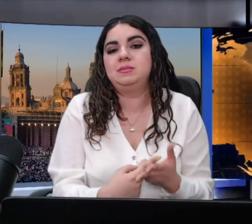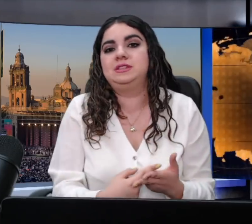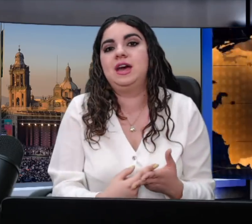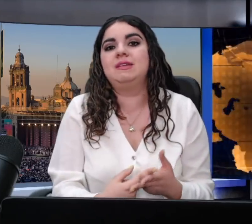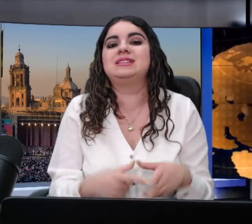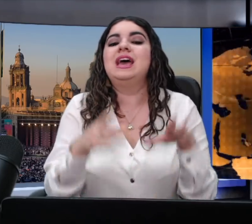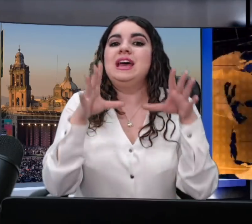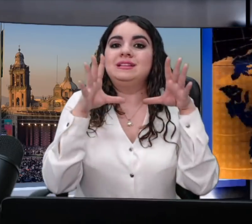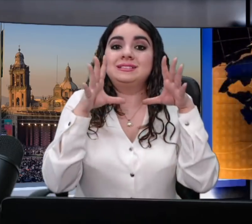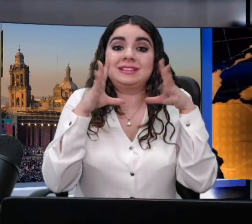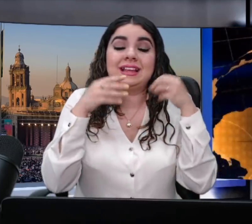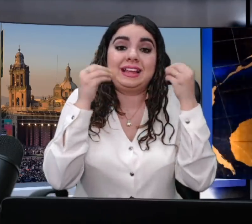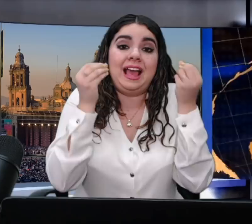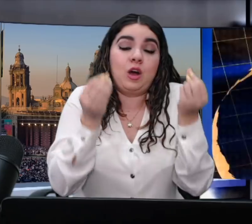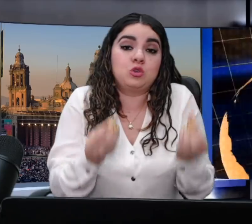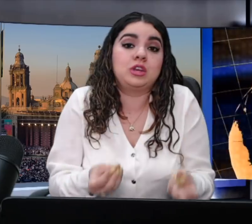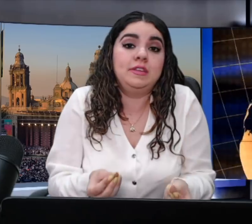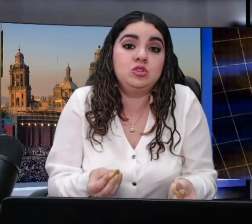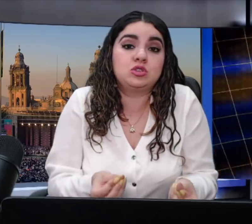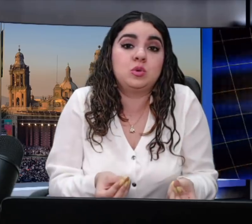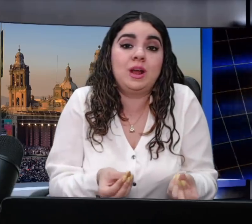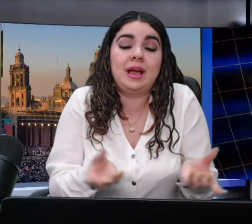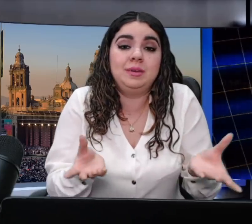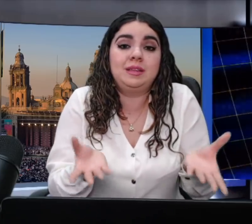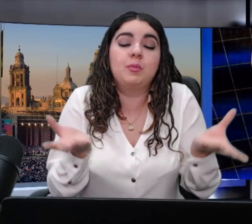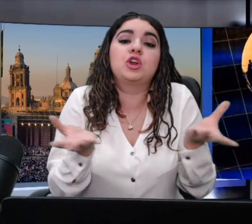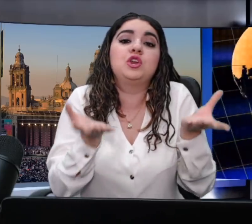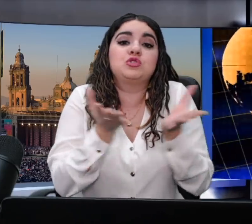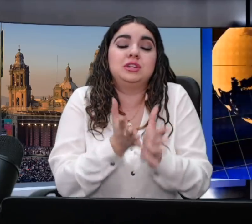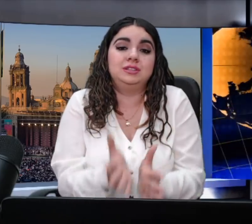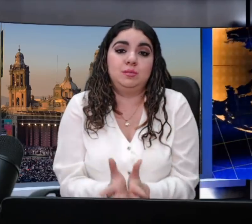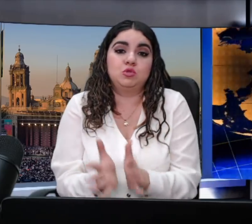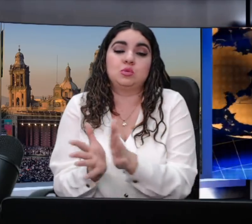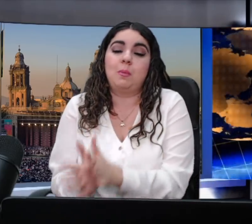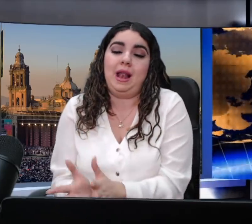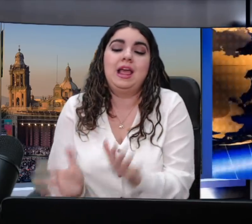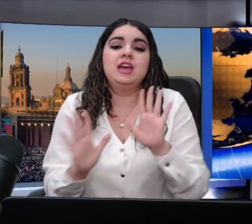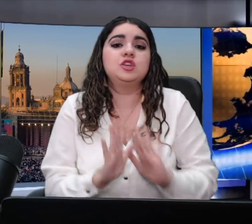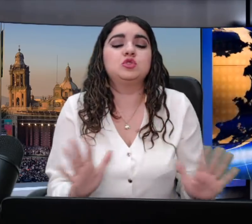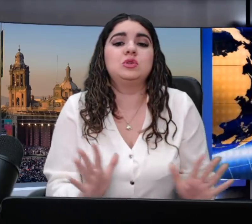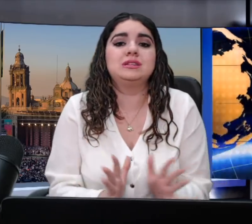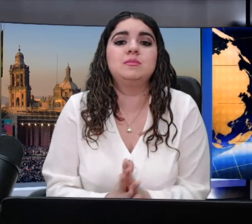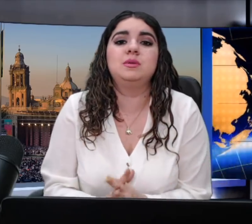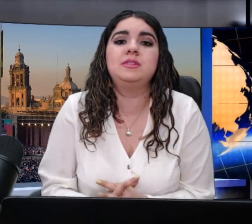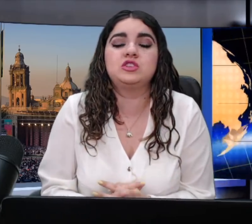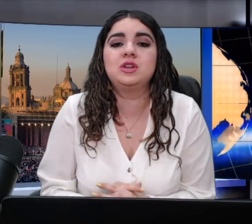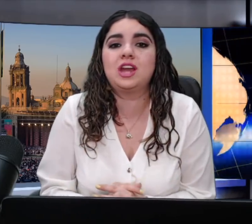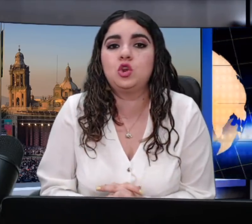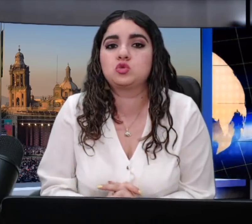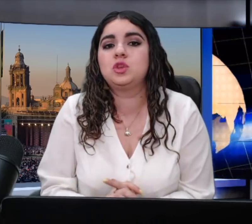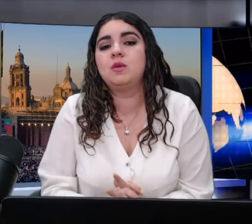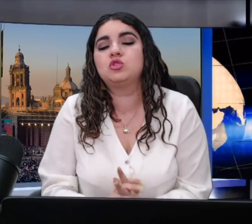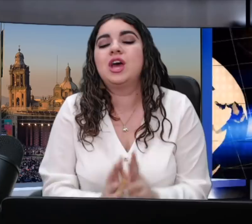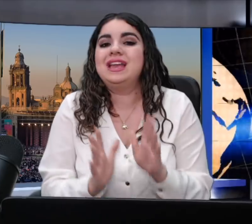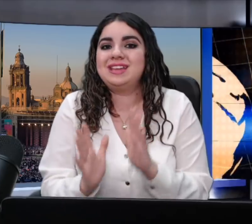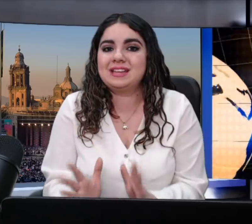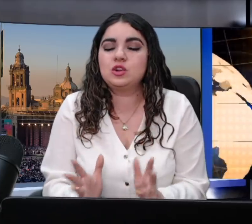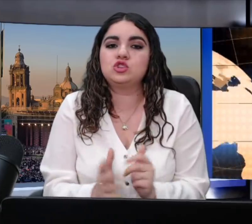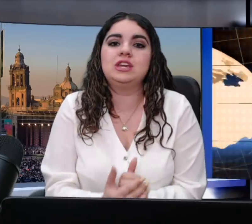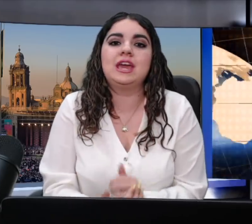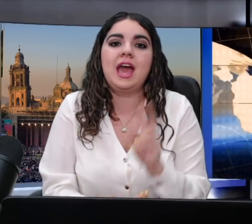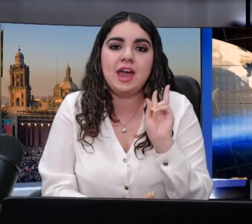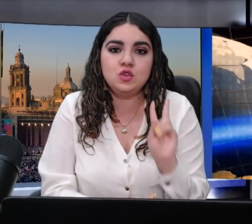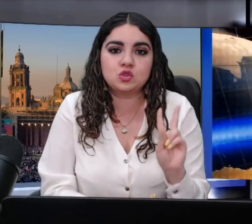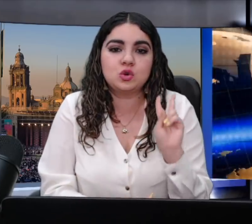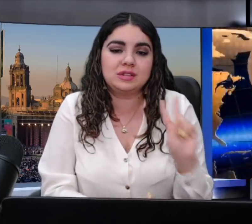con las amistades, acostaditos en una camita porque nos sentimos mal. Esto es una simple invitación a que nos cuidemos. Ya se